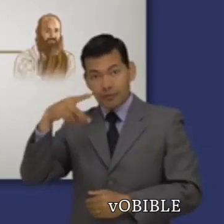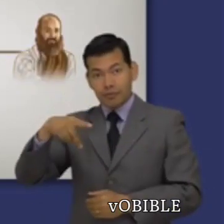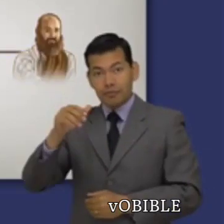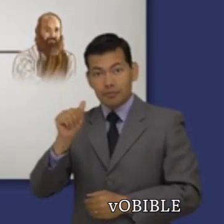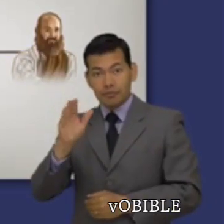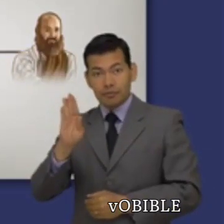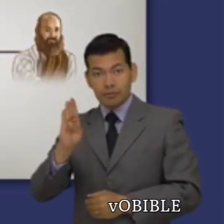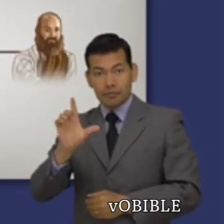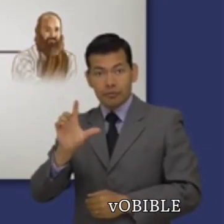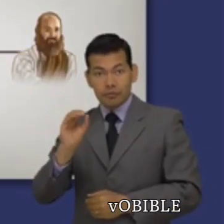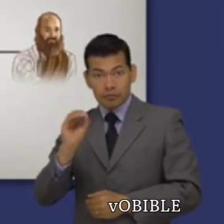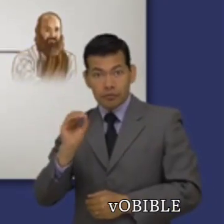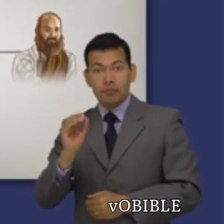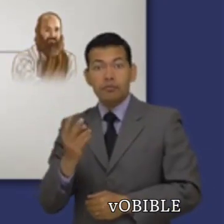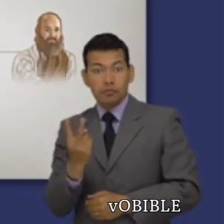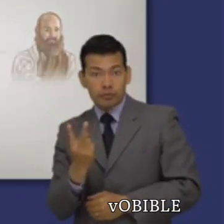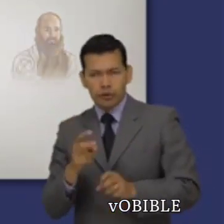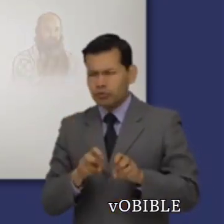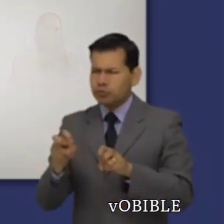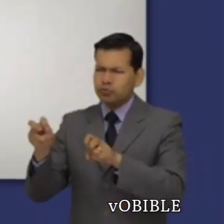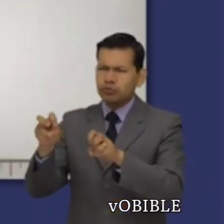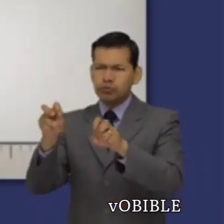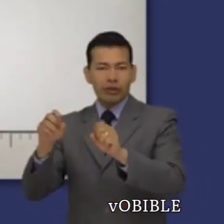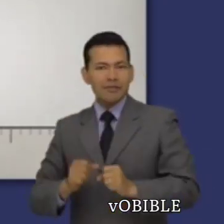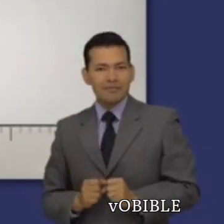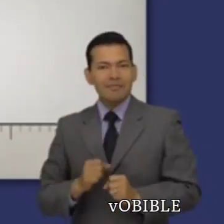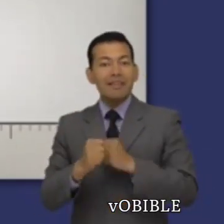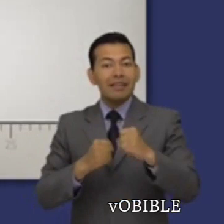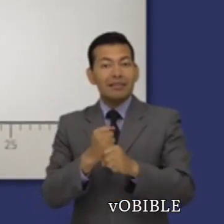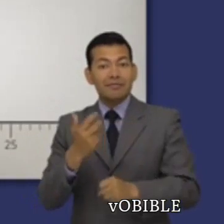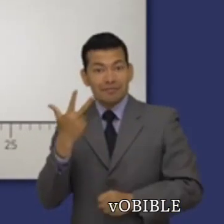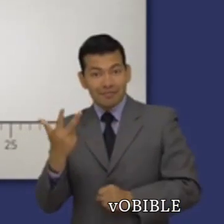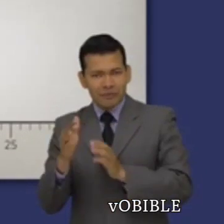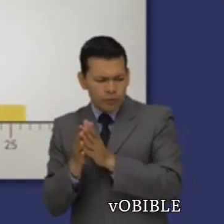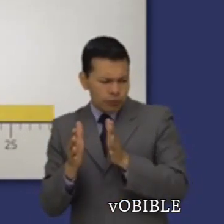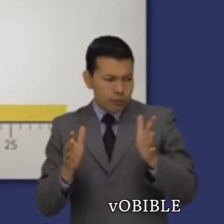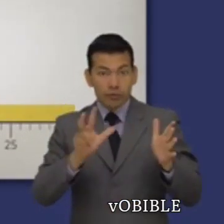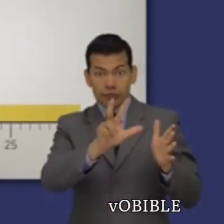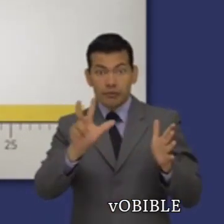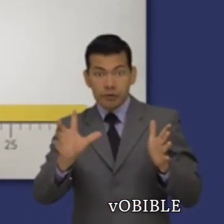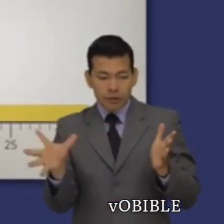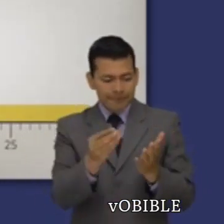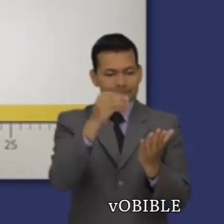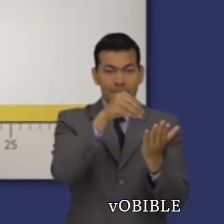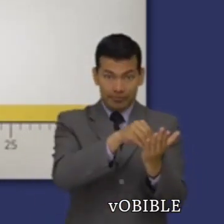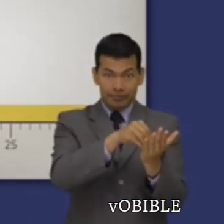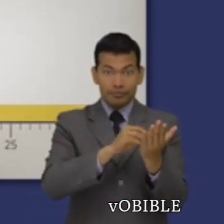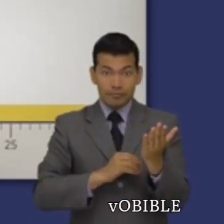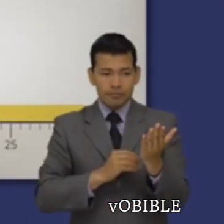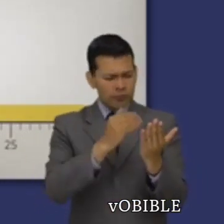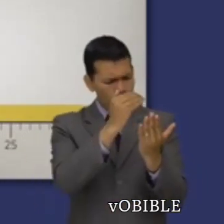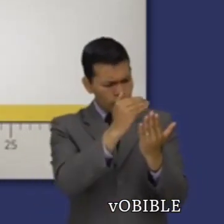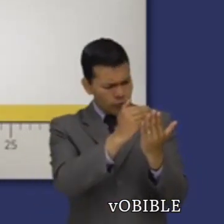Tiempo después viajó con el apóstol Pablo. El Evangelio de Lucas abarca desde el año 3 antes de nuestra era hasta